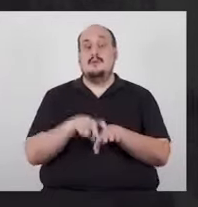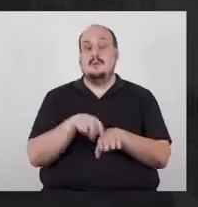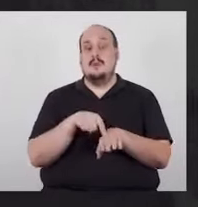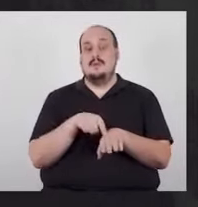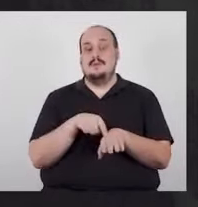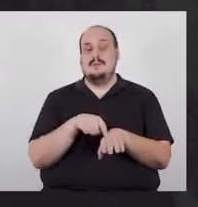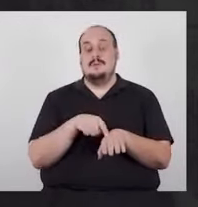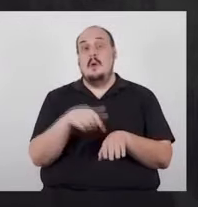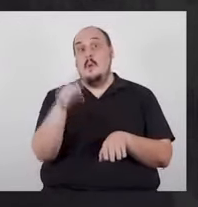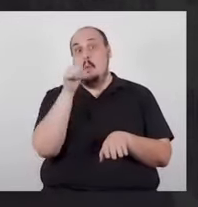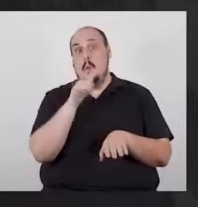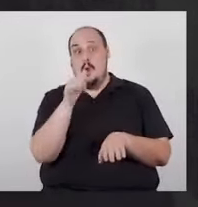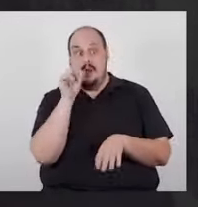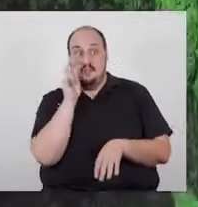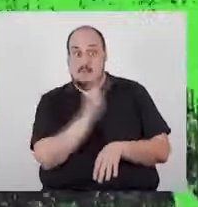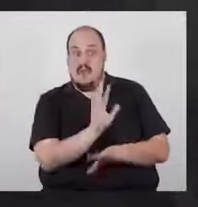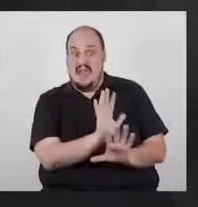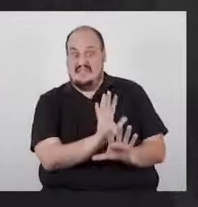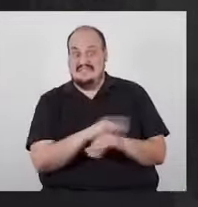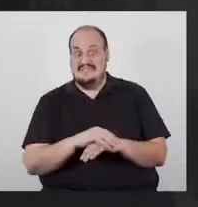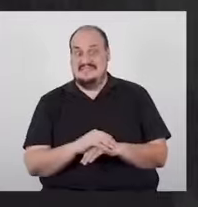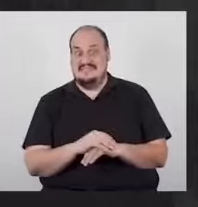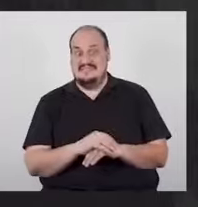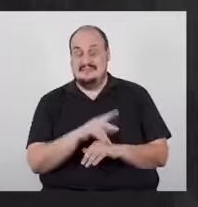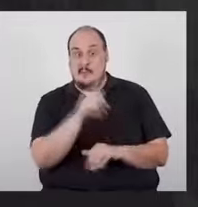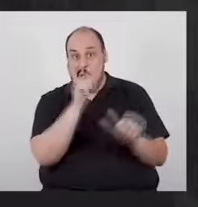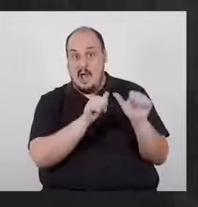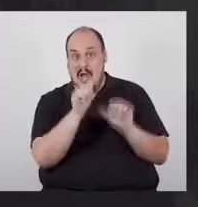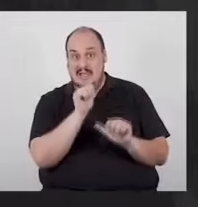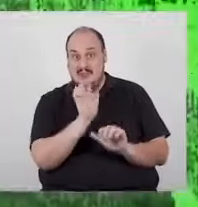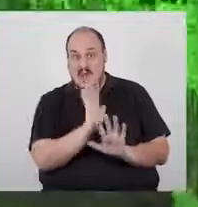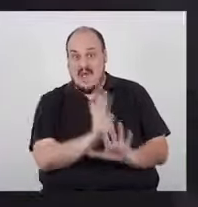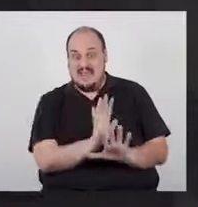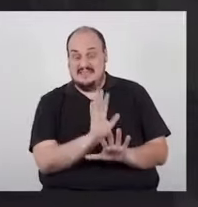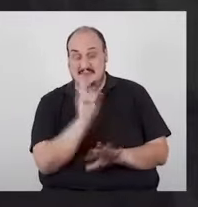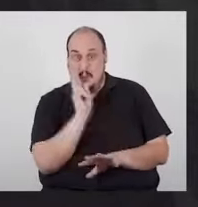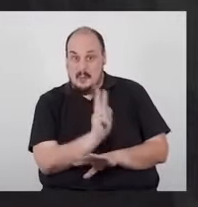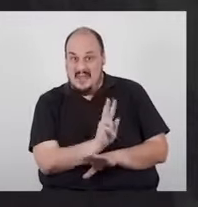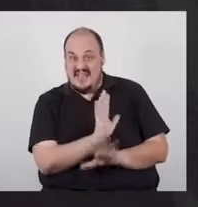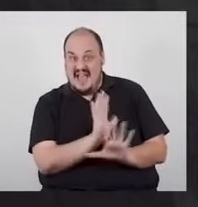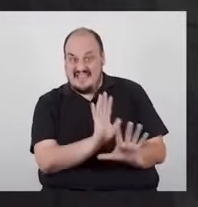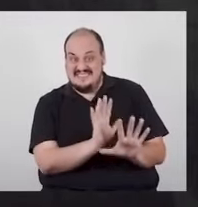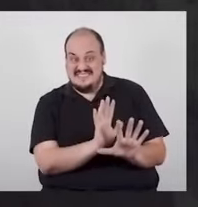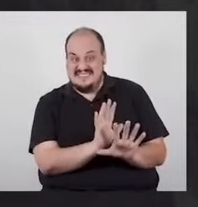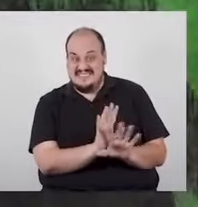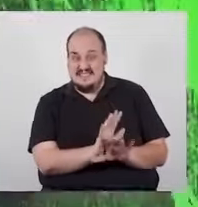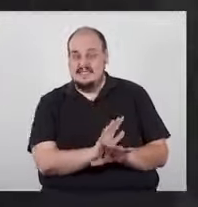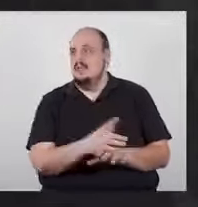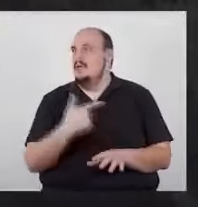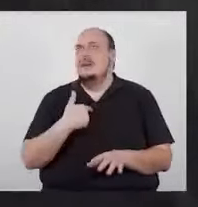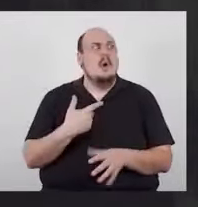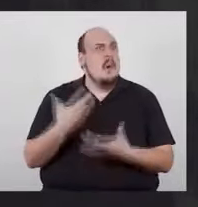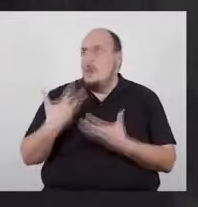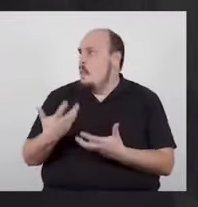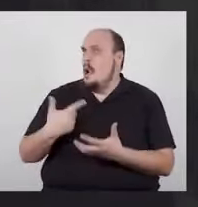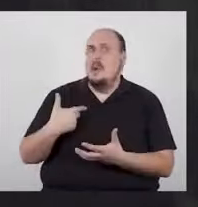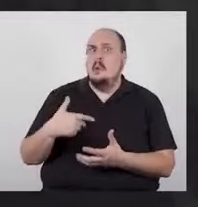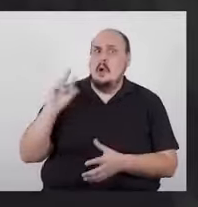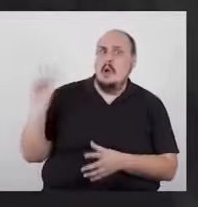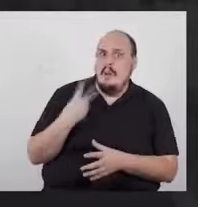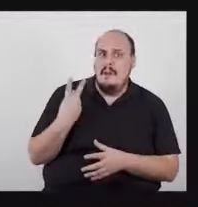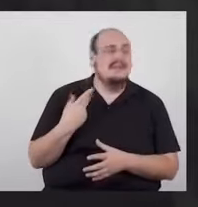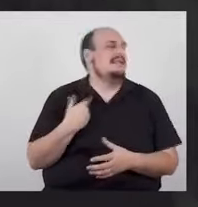así de borracho, como lo pueden ver. Así de borracho. Así. Boludo, lo vamos a matar. Si lo matemos,